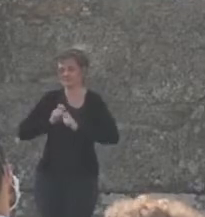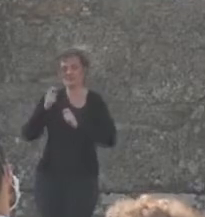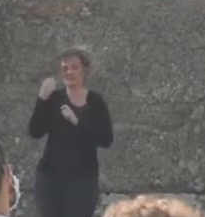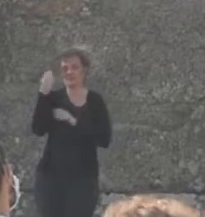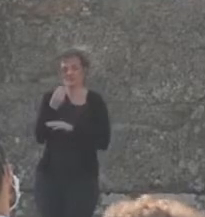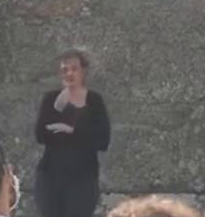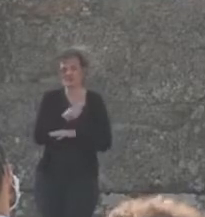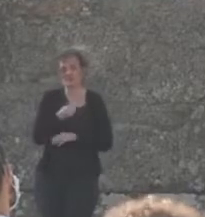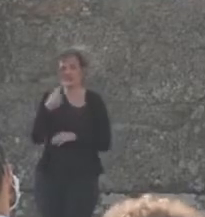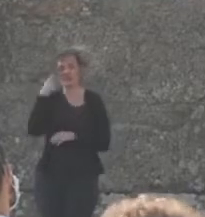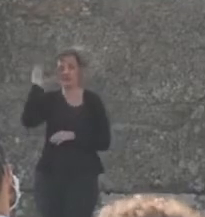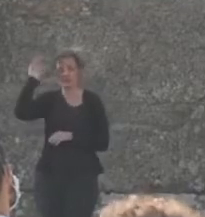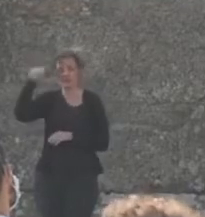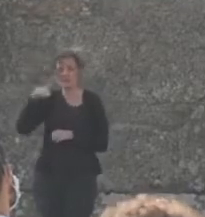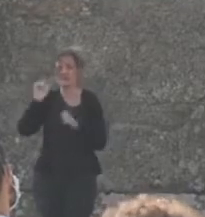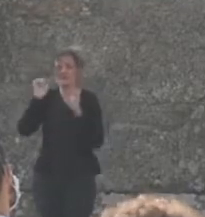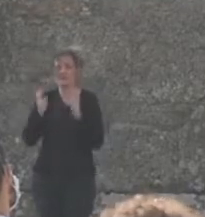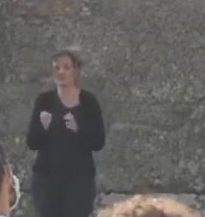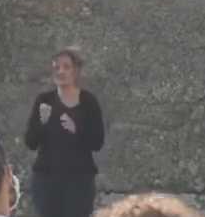exposición República e Represión